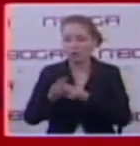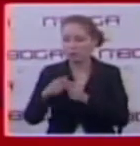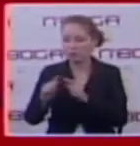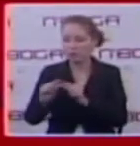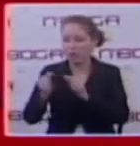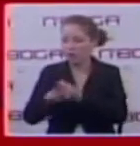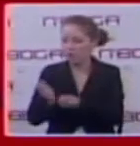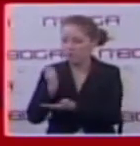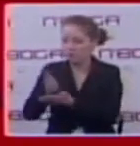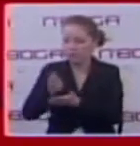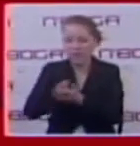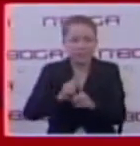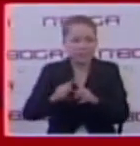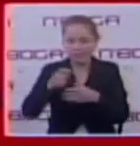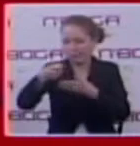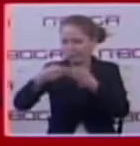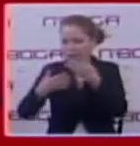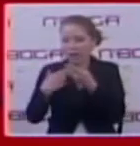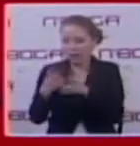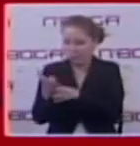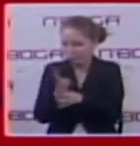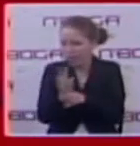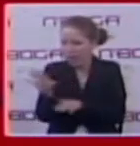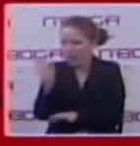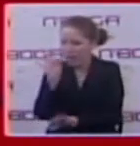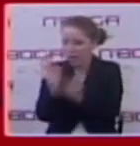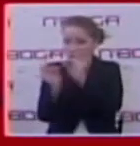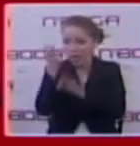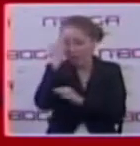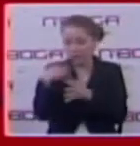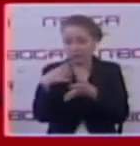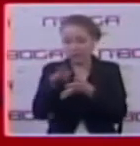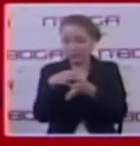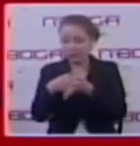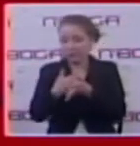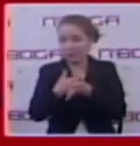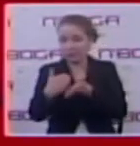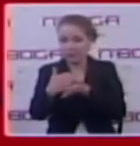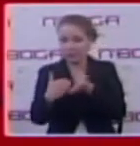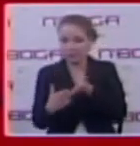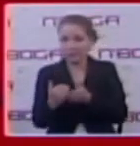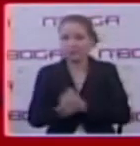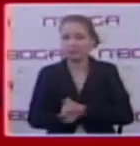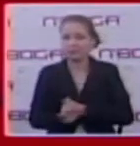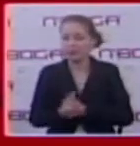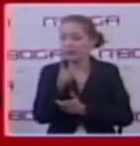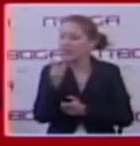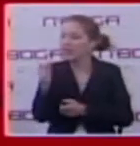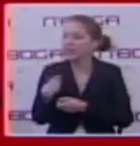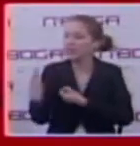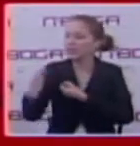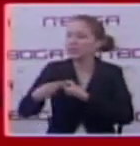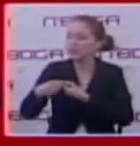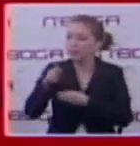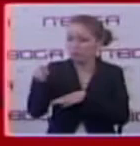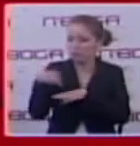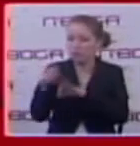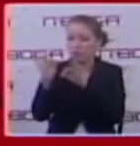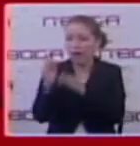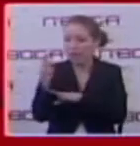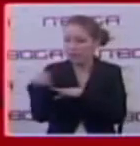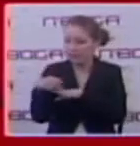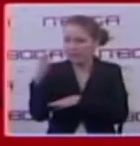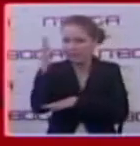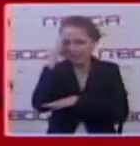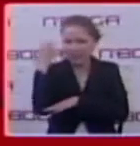inversores, etcétera. Entonces nosotros hemos tenido cuidado de que nuestra plantilla de colaboradores sean gente muy solvente,